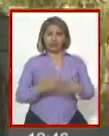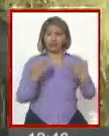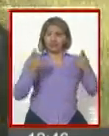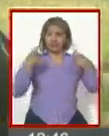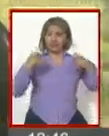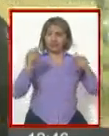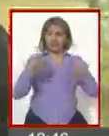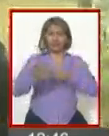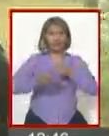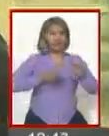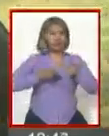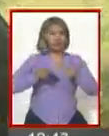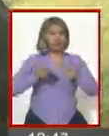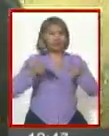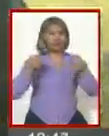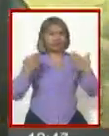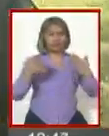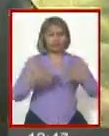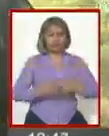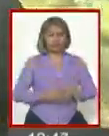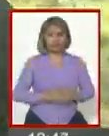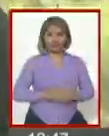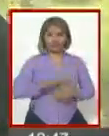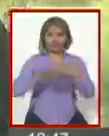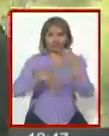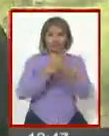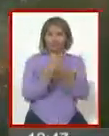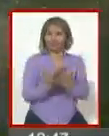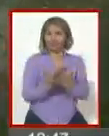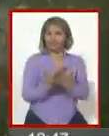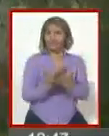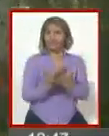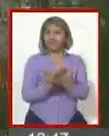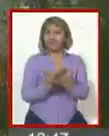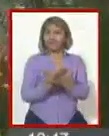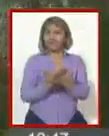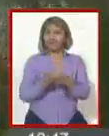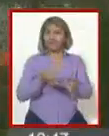estamos tratando de controlar, lo cual con todas las unidades ya